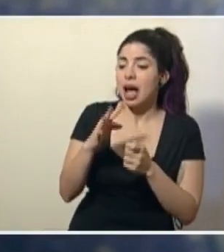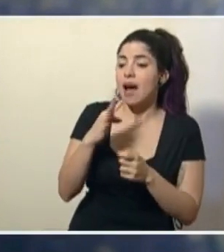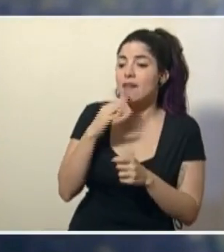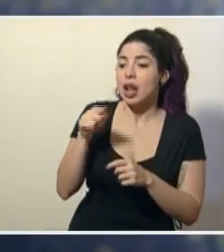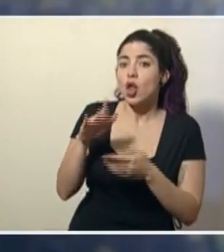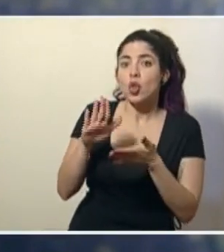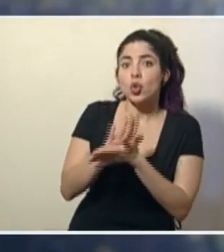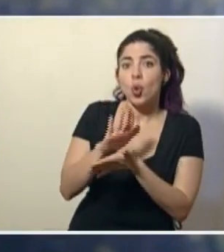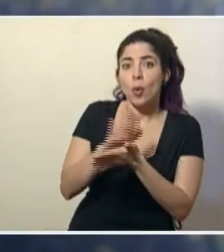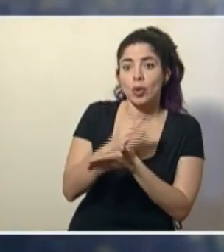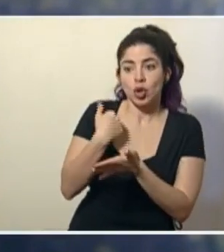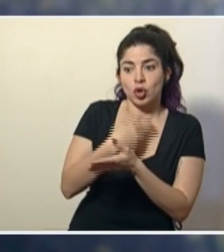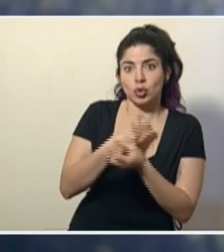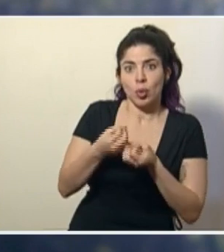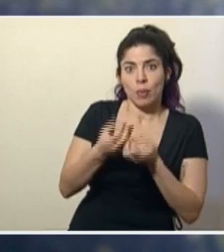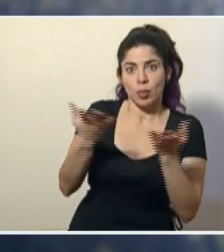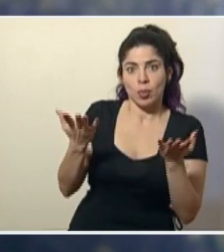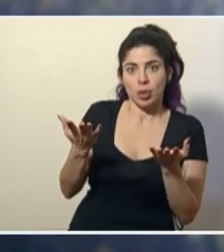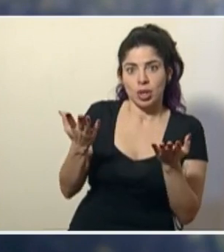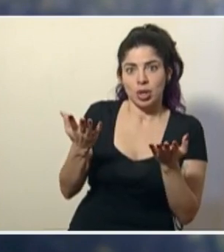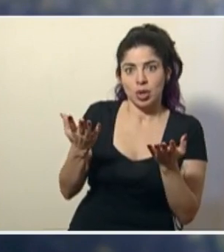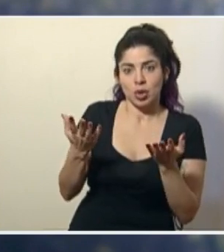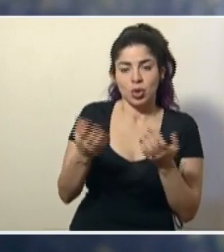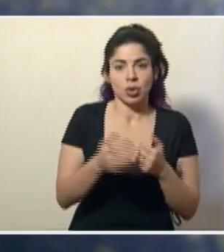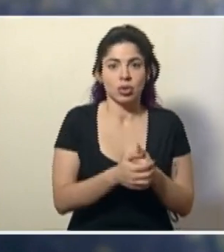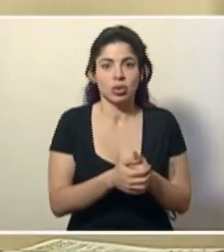Referirse a ese documento que publicamos nosotros.